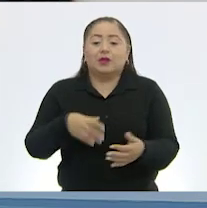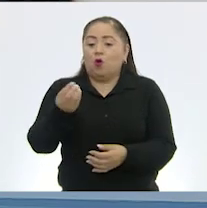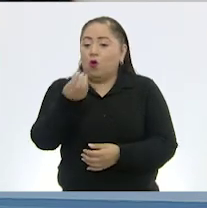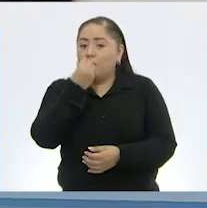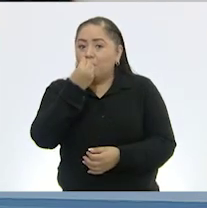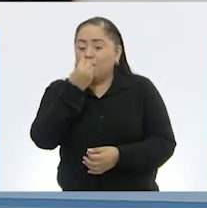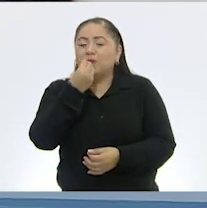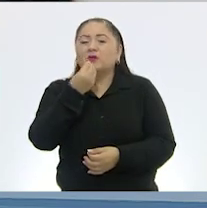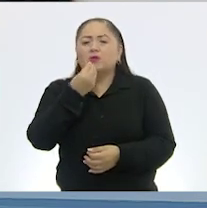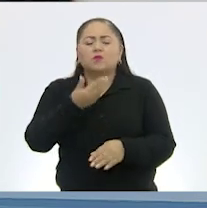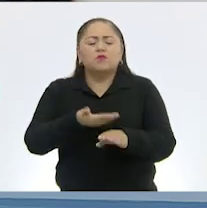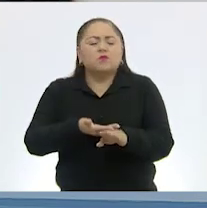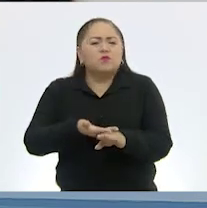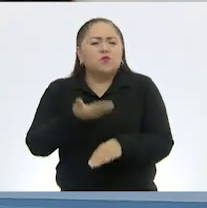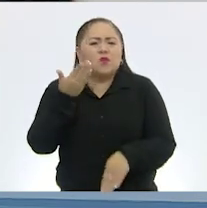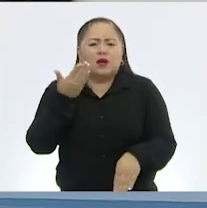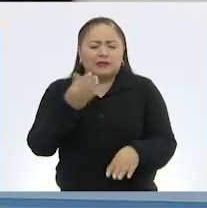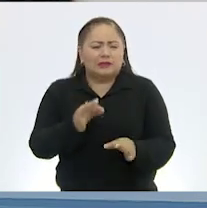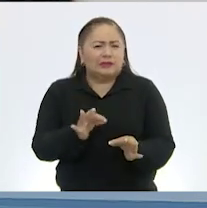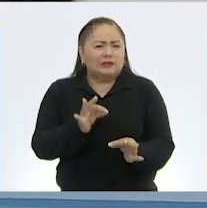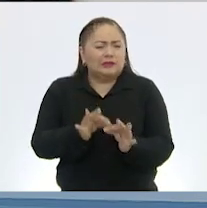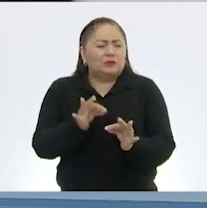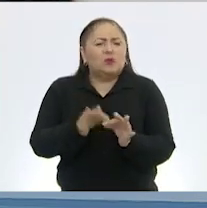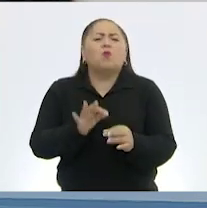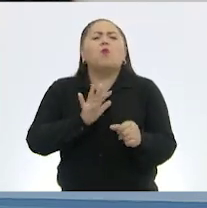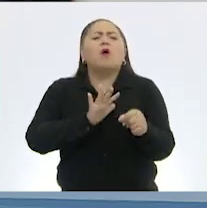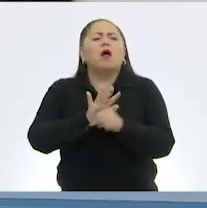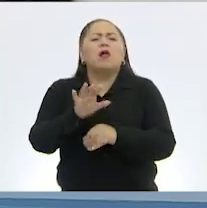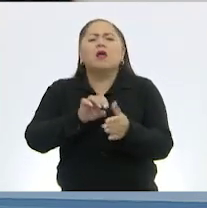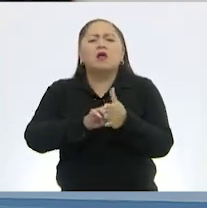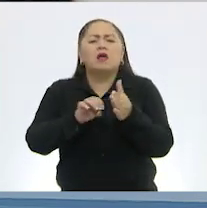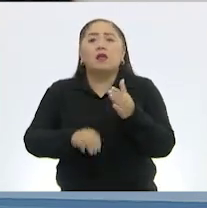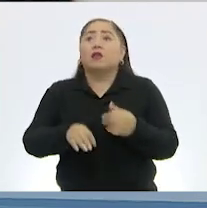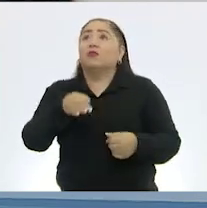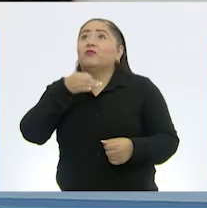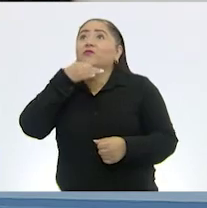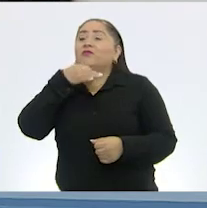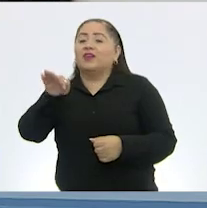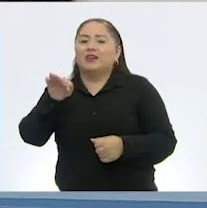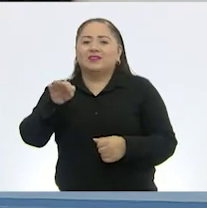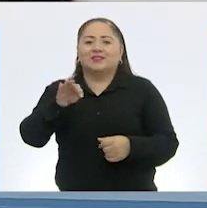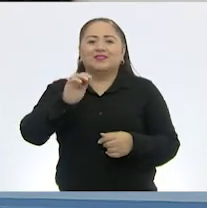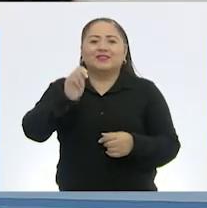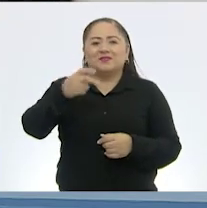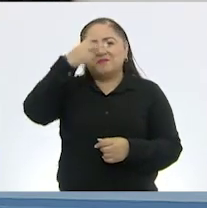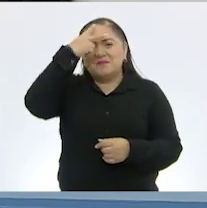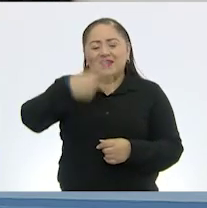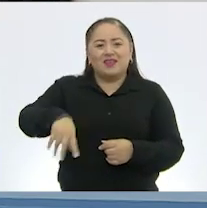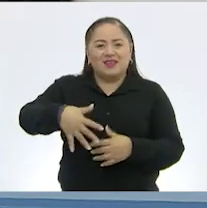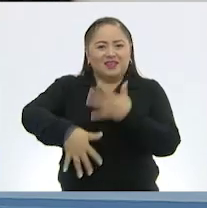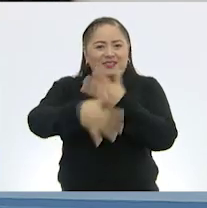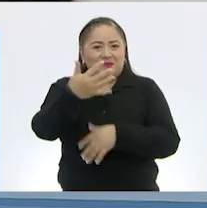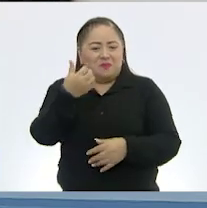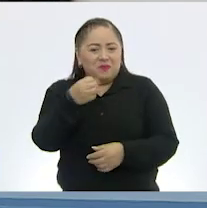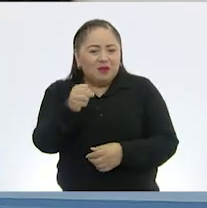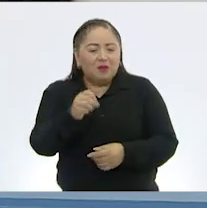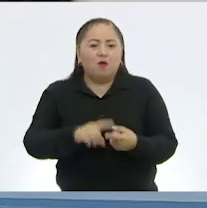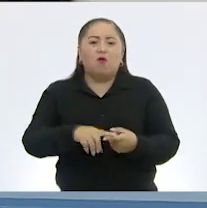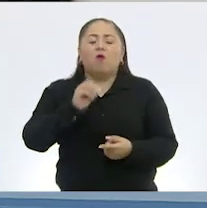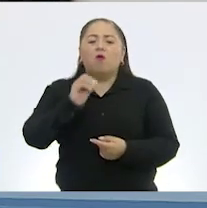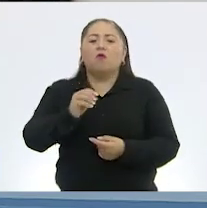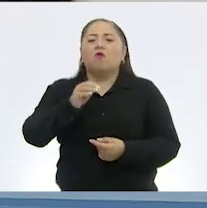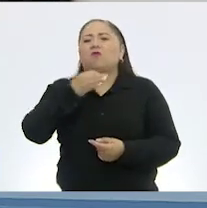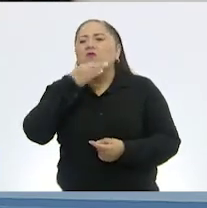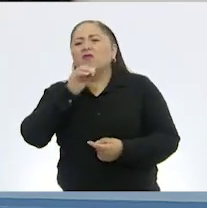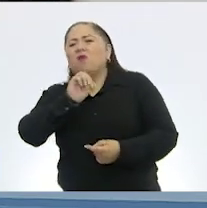comemos alimentos muy puntuales. Por ejemplo, en las fiestas patrias o en las fiestas patronales